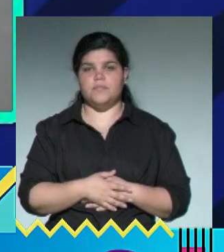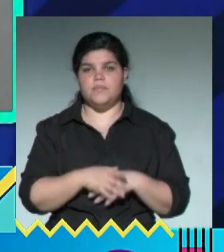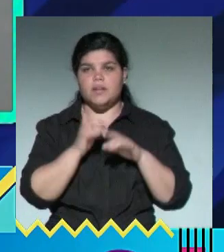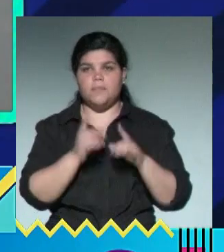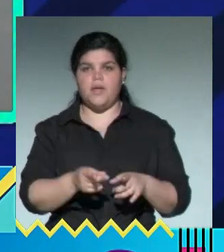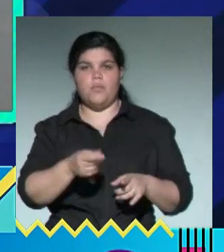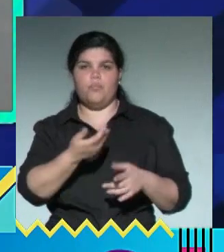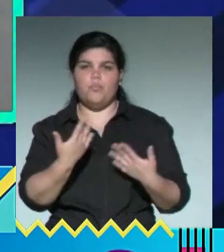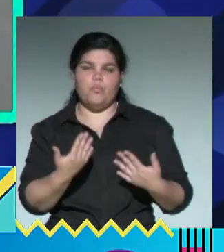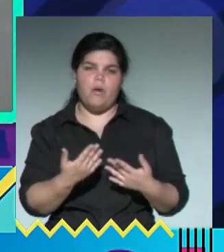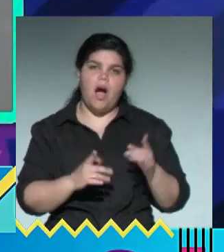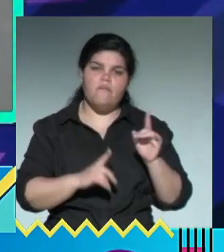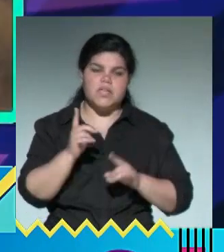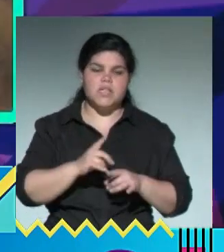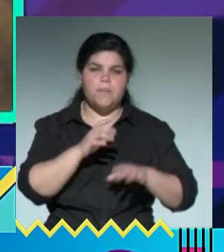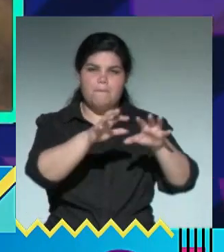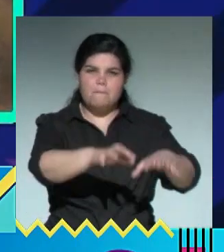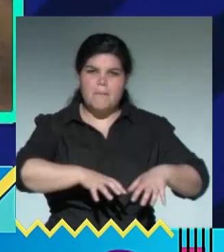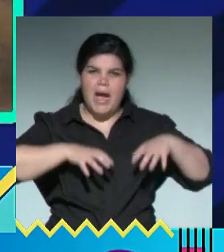las máquinas o